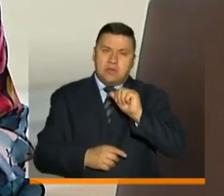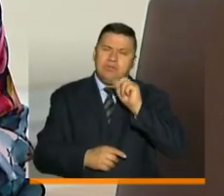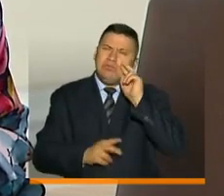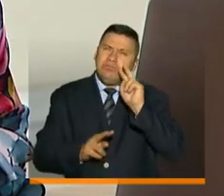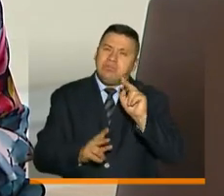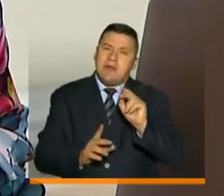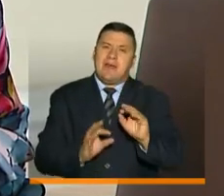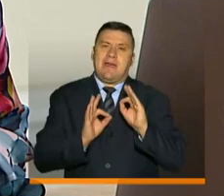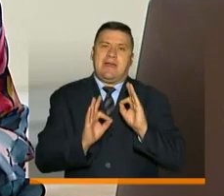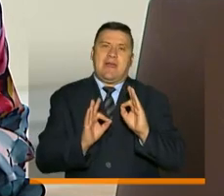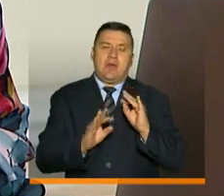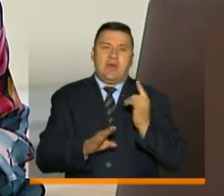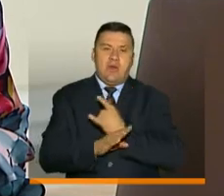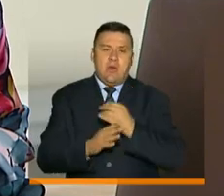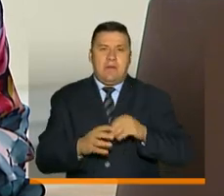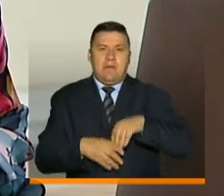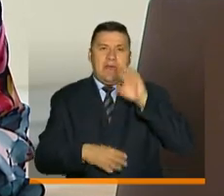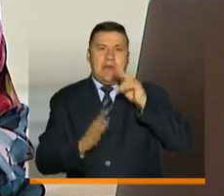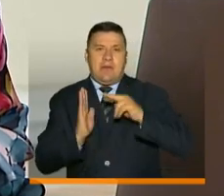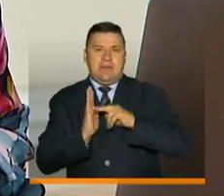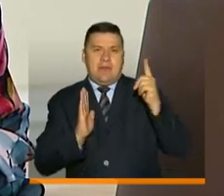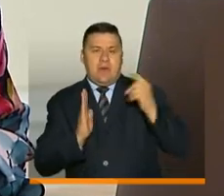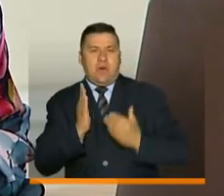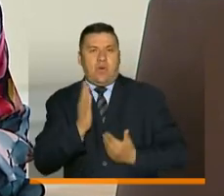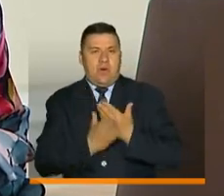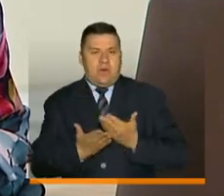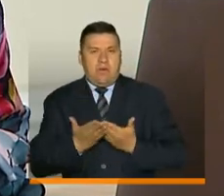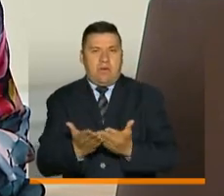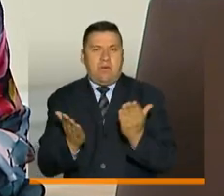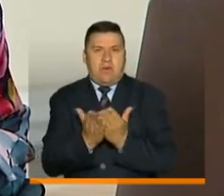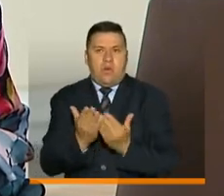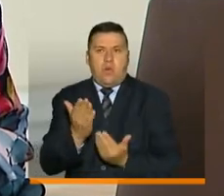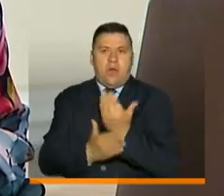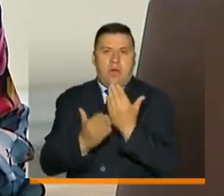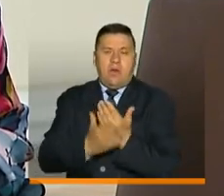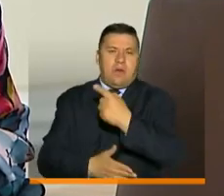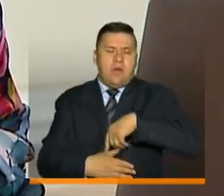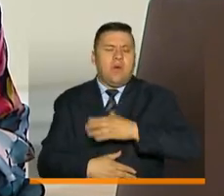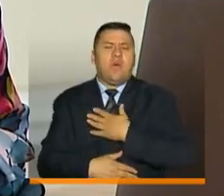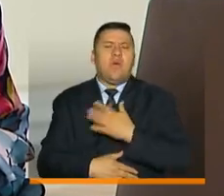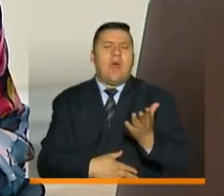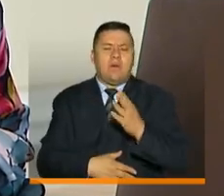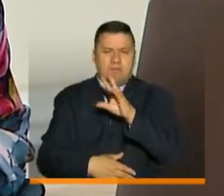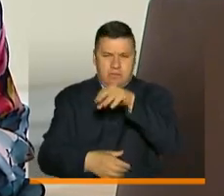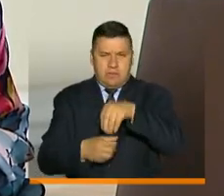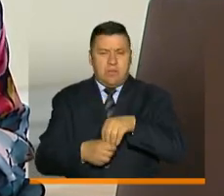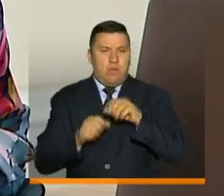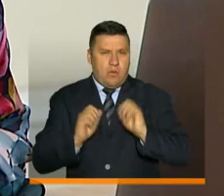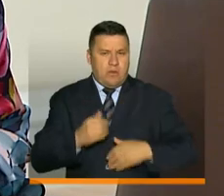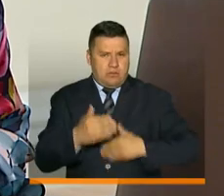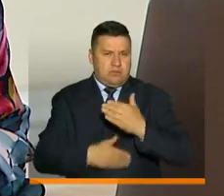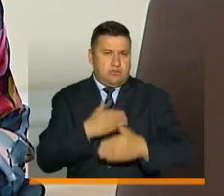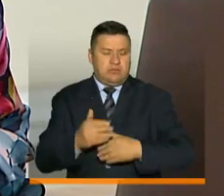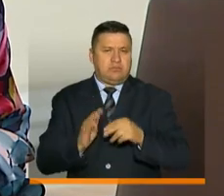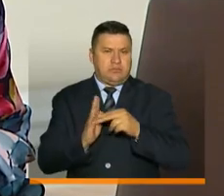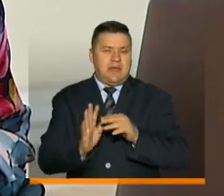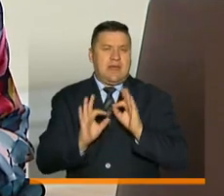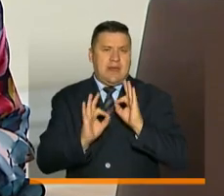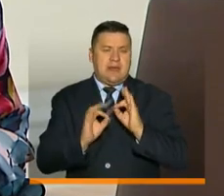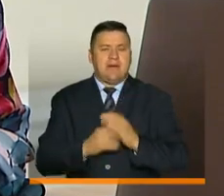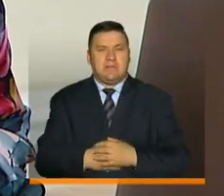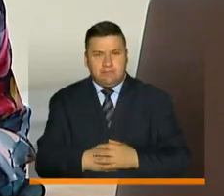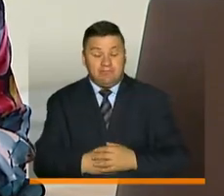mirar calidad, uso de tecnologías, cómo darles nueva oferta a los estudiantes y hacerlo en cualquier modalidad, pero poder hacerlo con estándares de